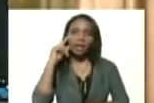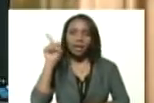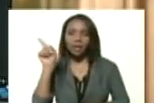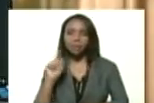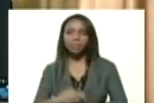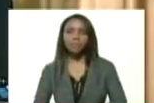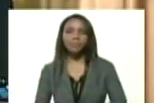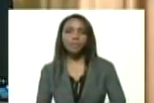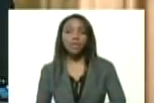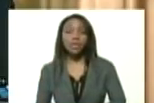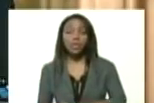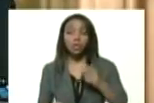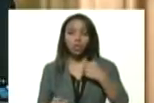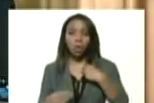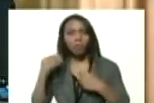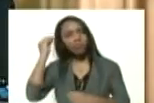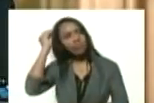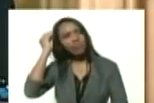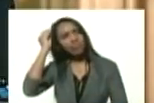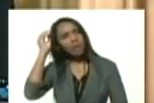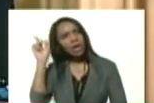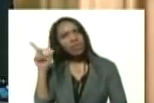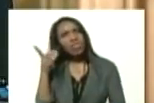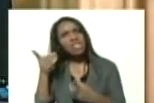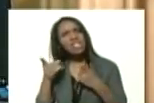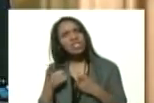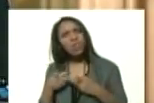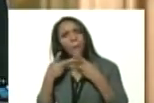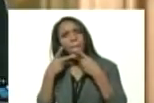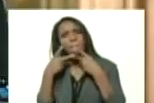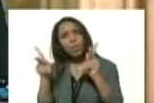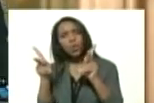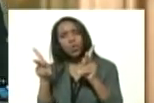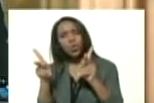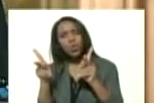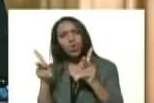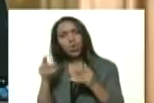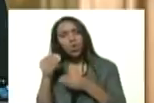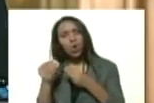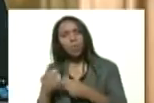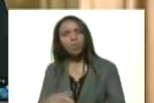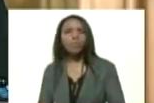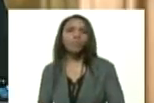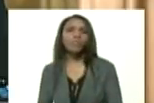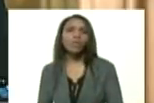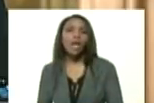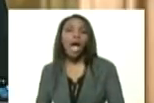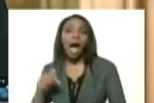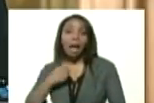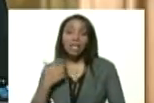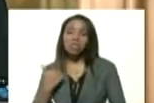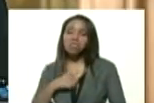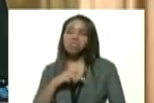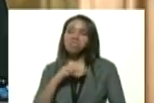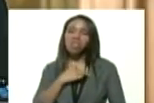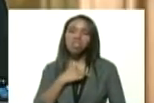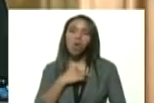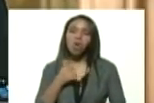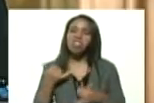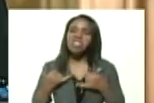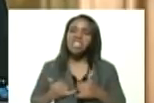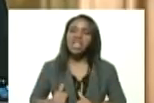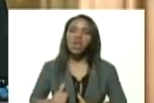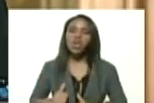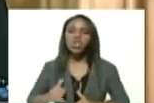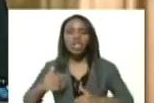yo me los imagino a ellos tomando la decisión y publicando la decisión aquí estamos nosotros los hijos de chaves